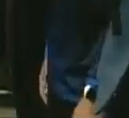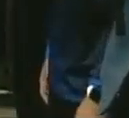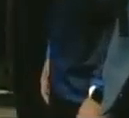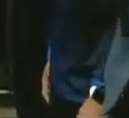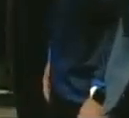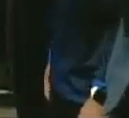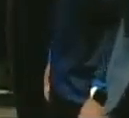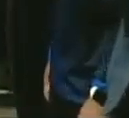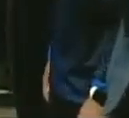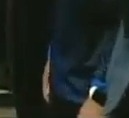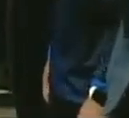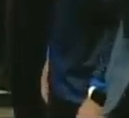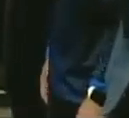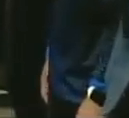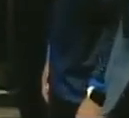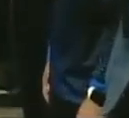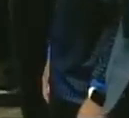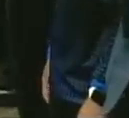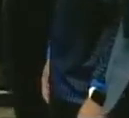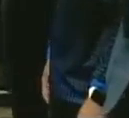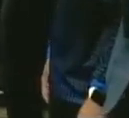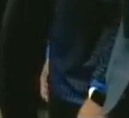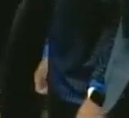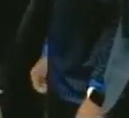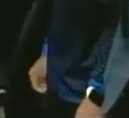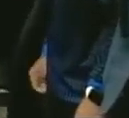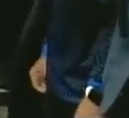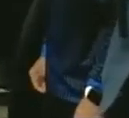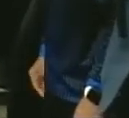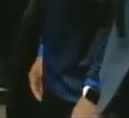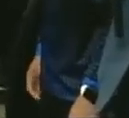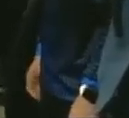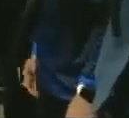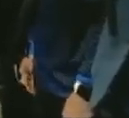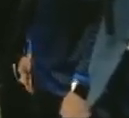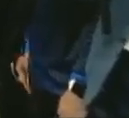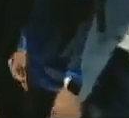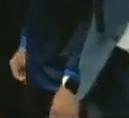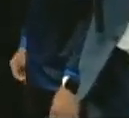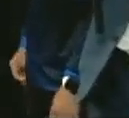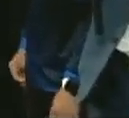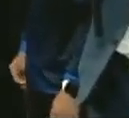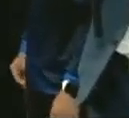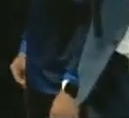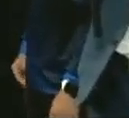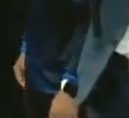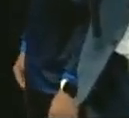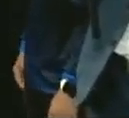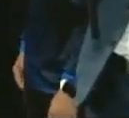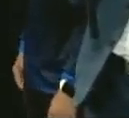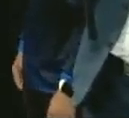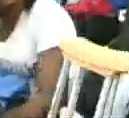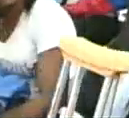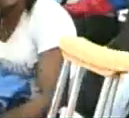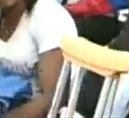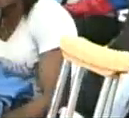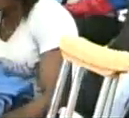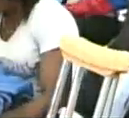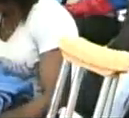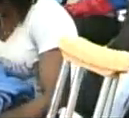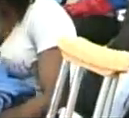la cara. Bueno, te felicito por toda la fuerza que has tenido. Gracias. Siga adelante. Oye, gracias,